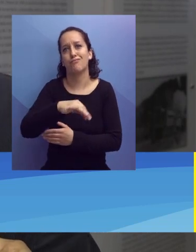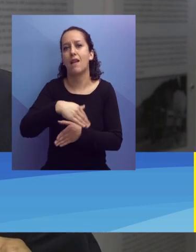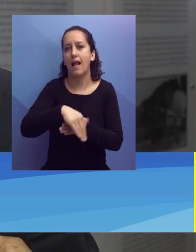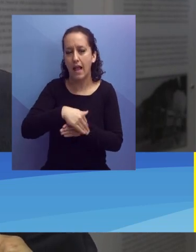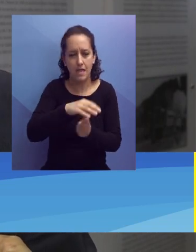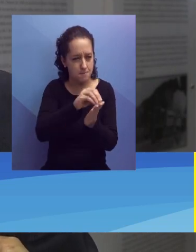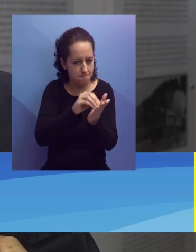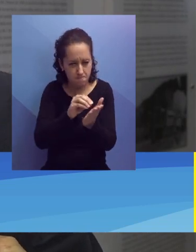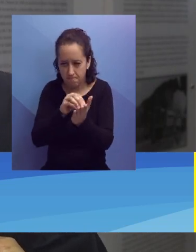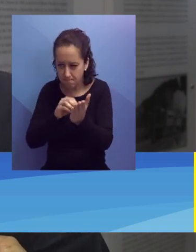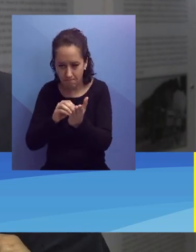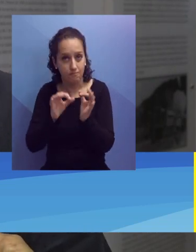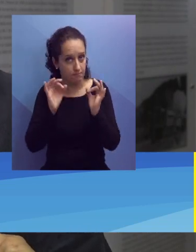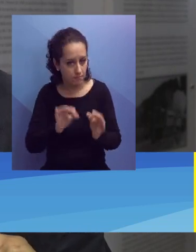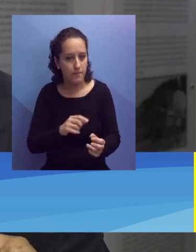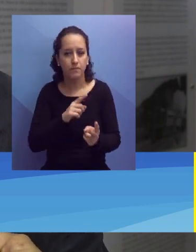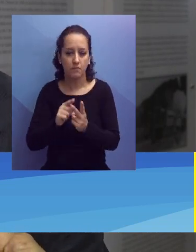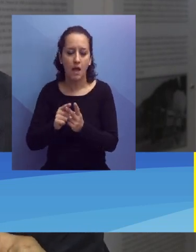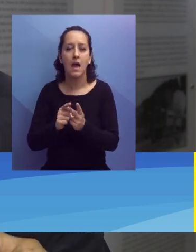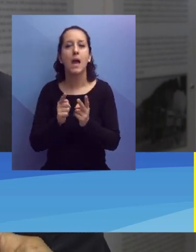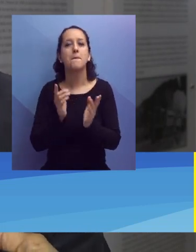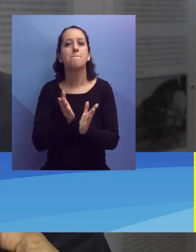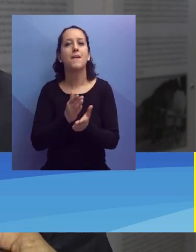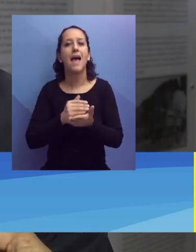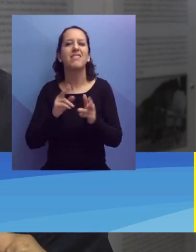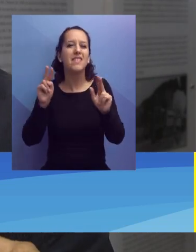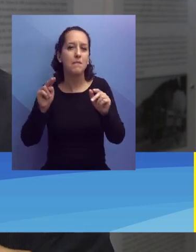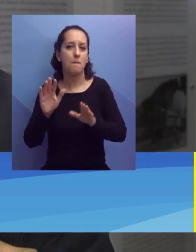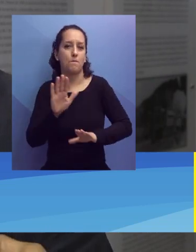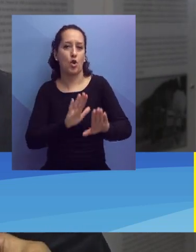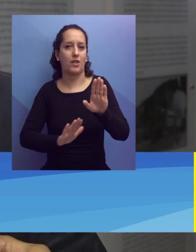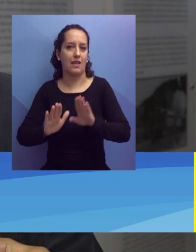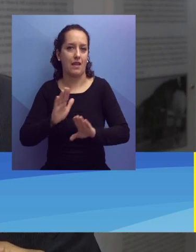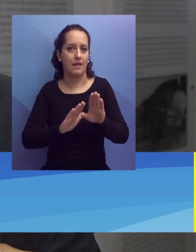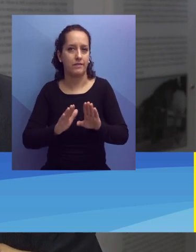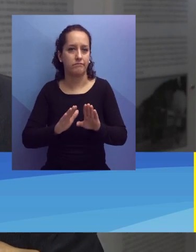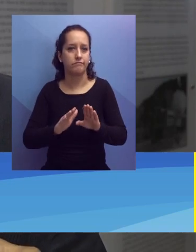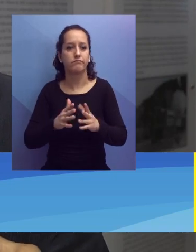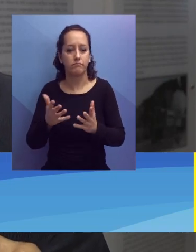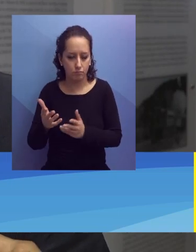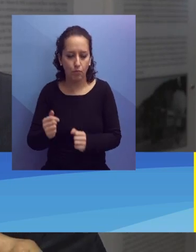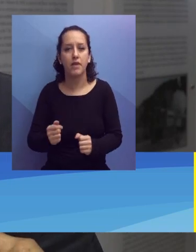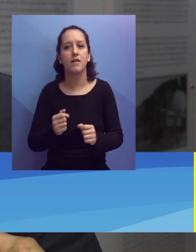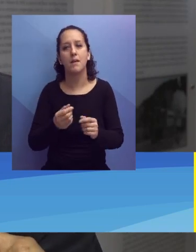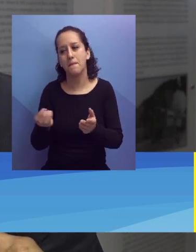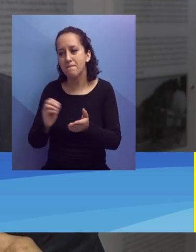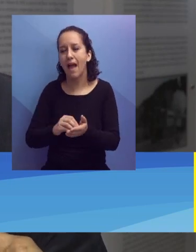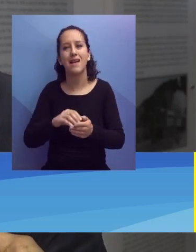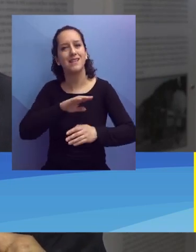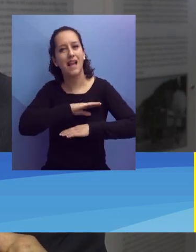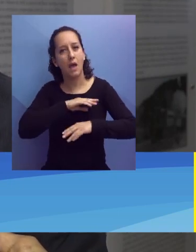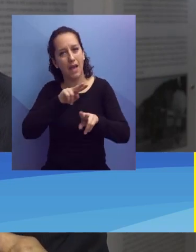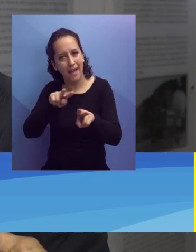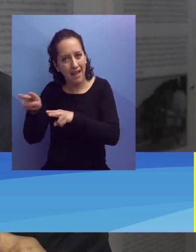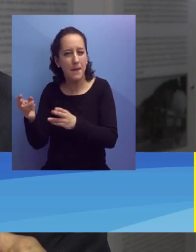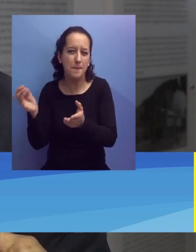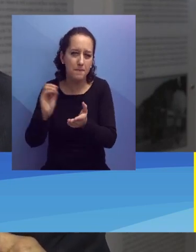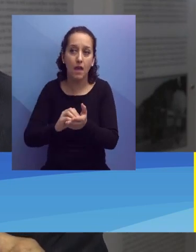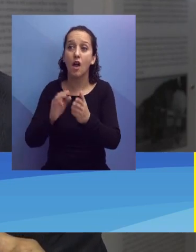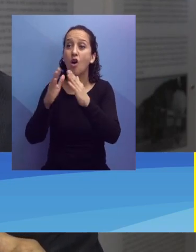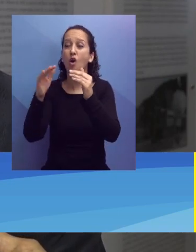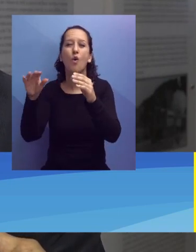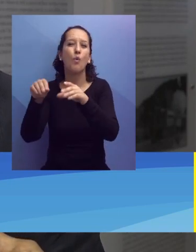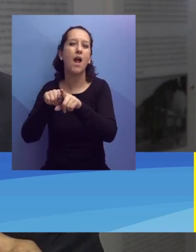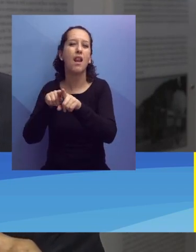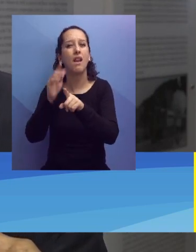calle. Así también activar los dispositivos del Plan Protege, que va a permitir también contar con mayor cantidad de camas disponibles en